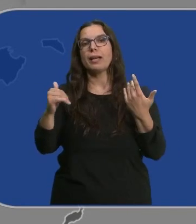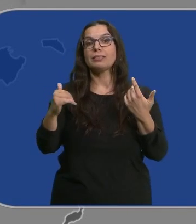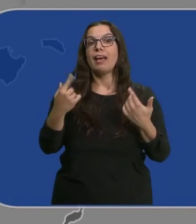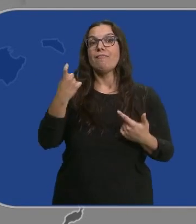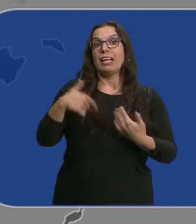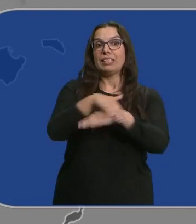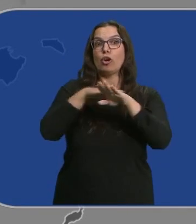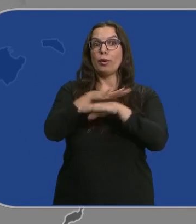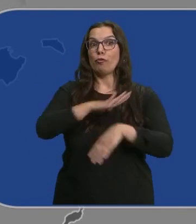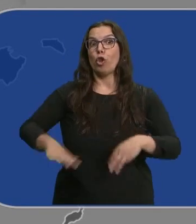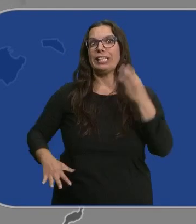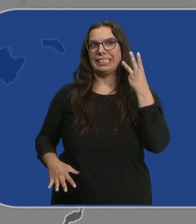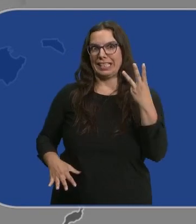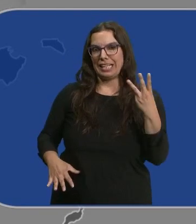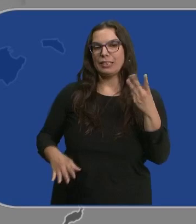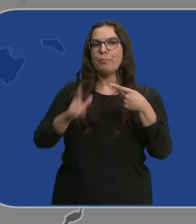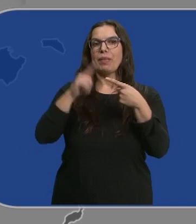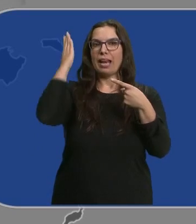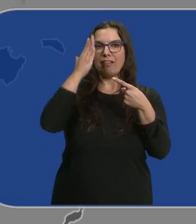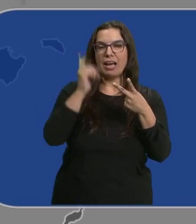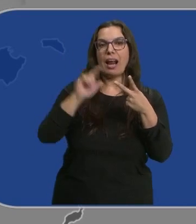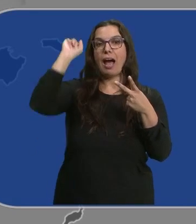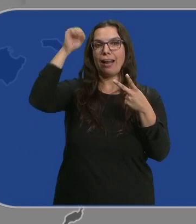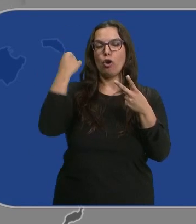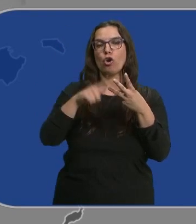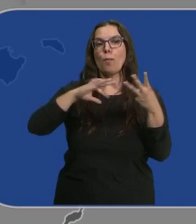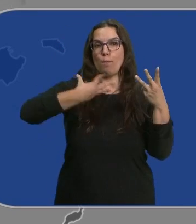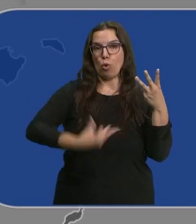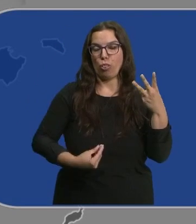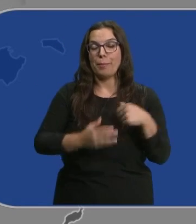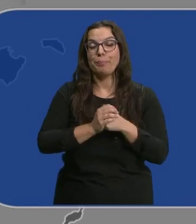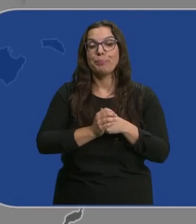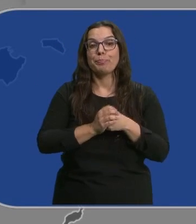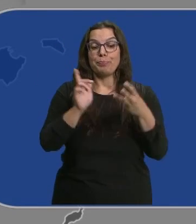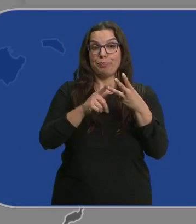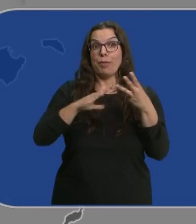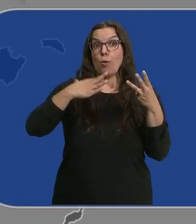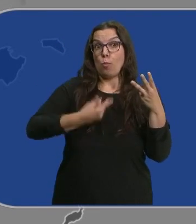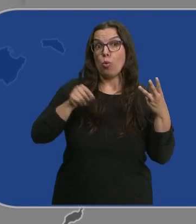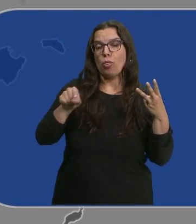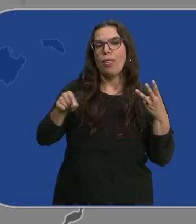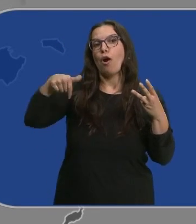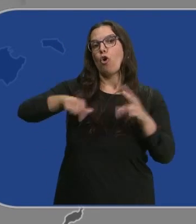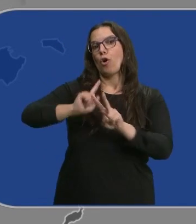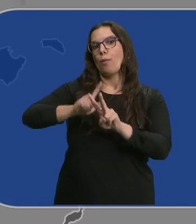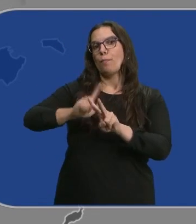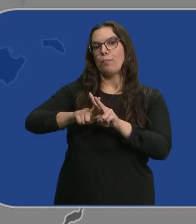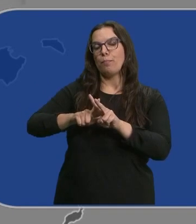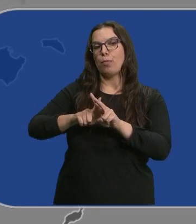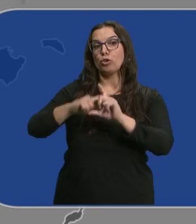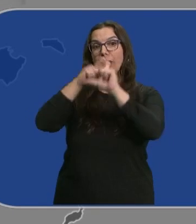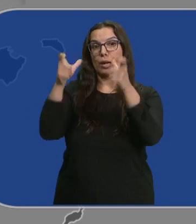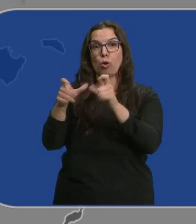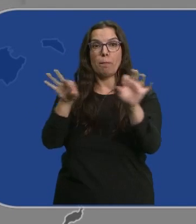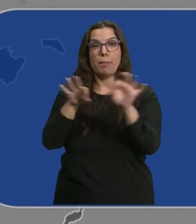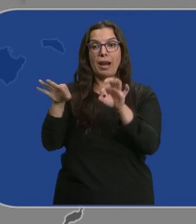aún hay 3 gobiernos en funciones. Son los de Navarra, Aragón y Murcia. Allí, en Murcia, hoy Vox no ha acudido a la